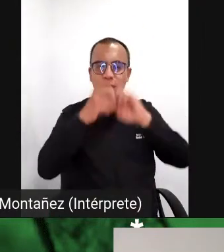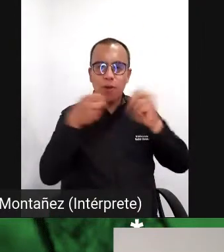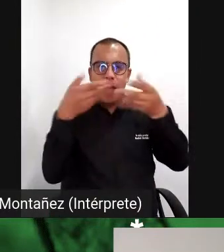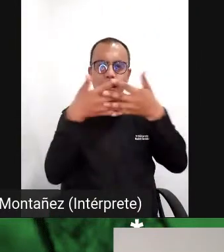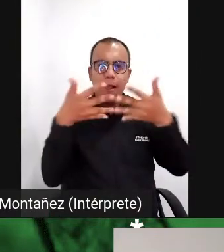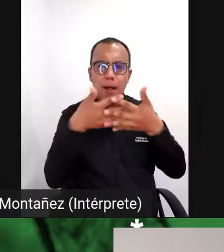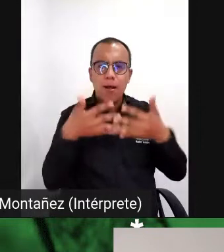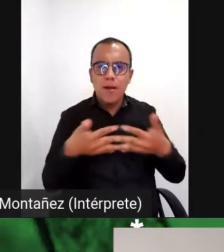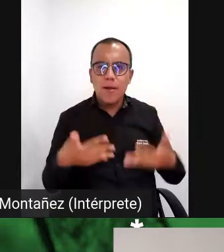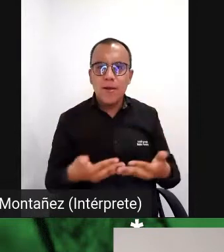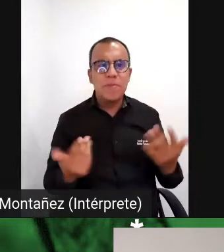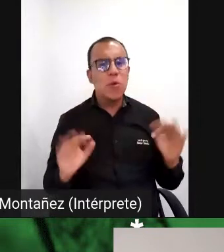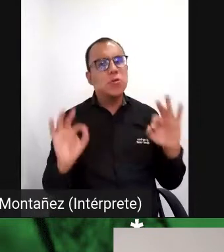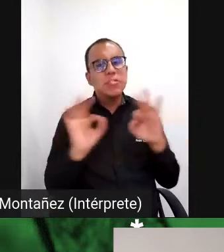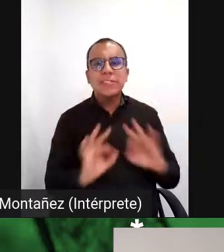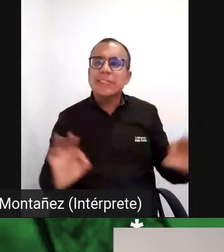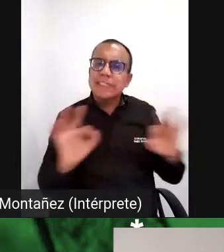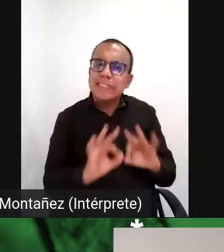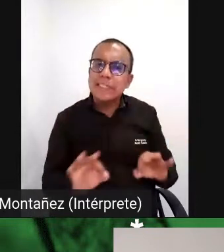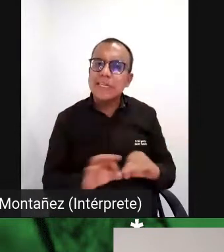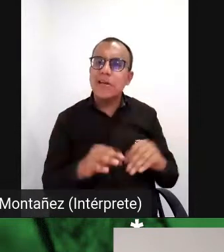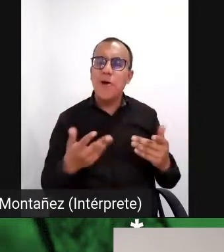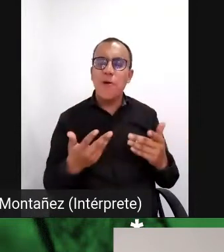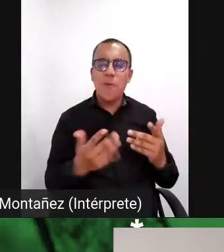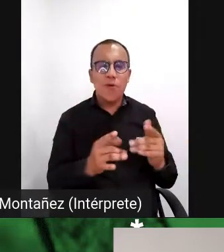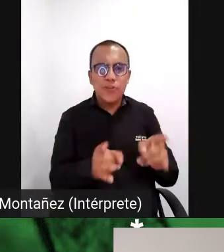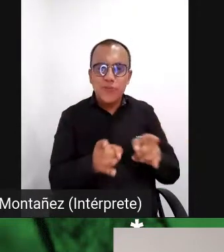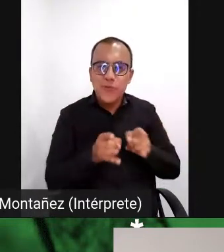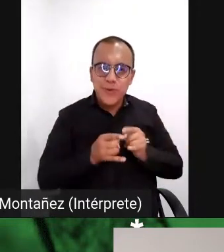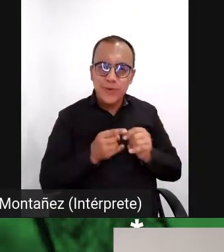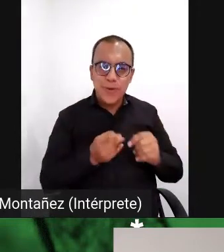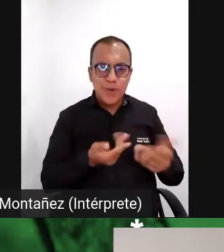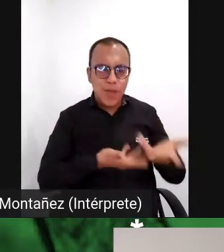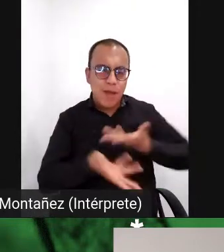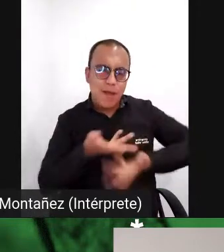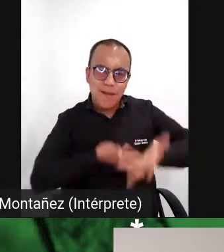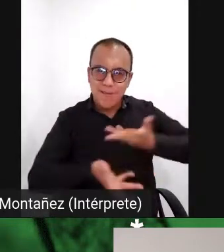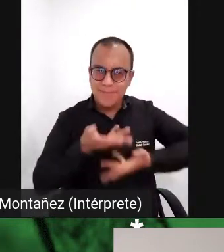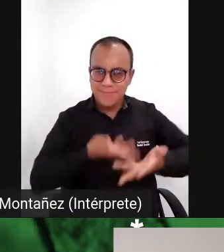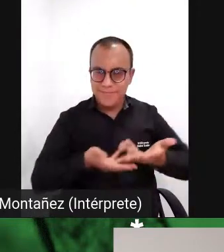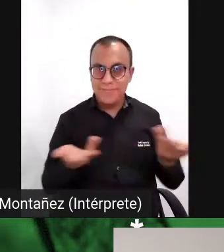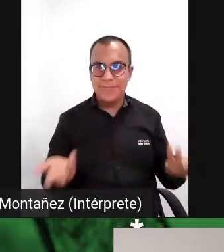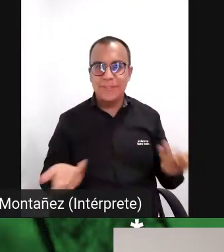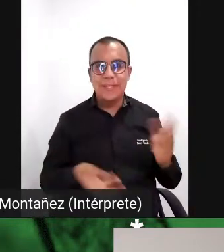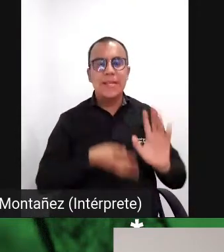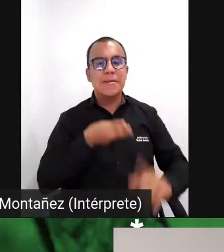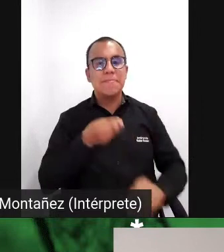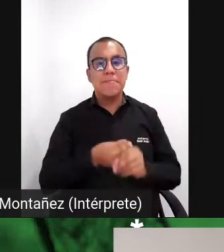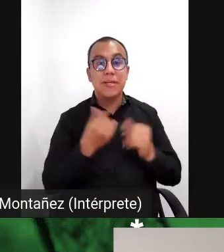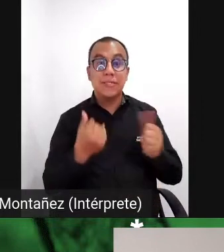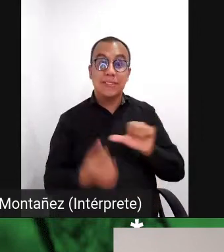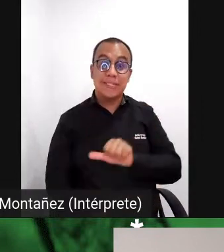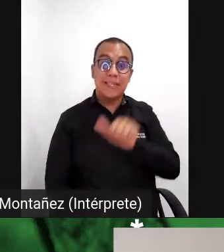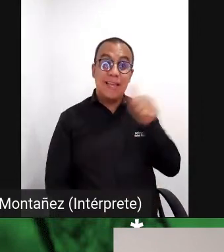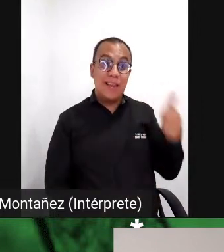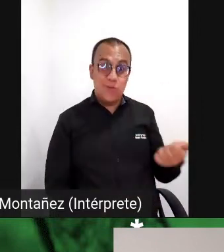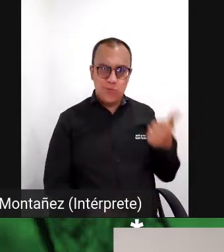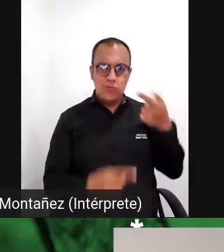muy simple o muy cálido o muy cercano, digamos. En el otro gran